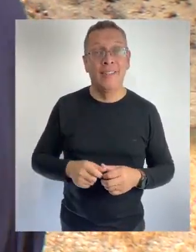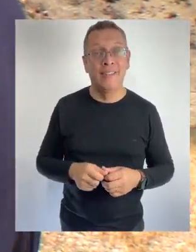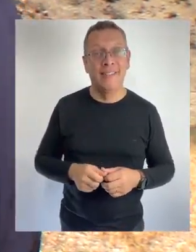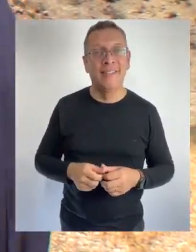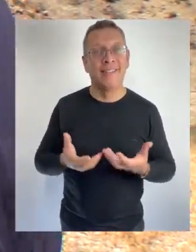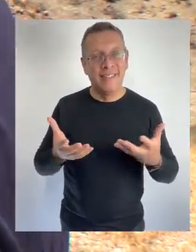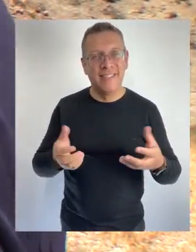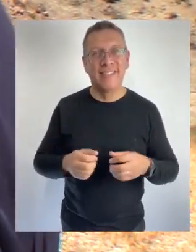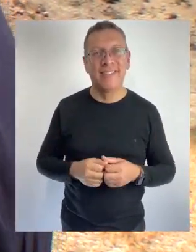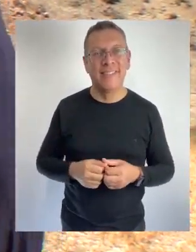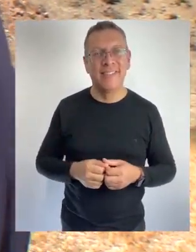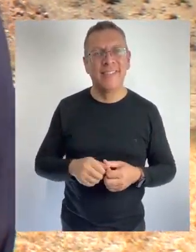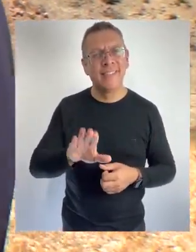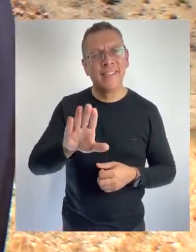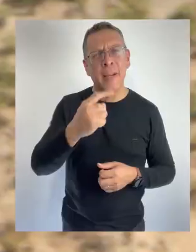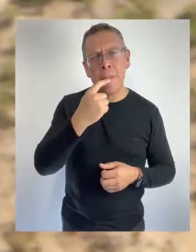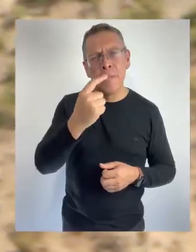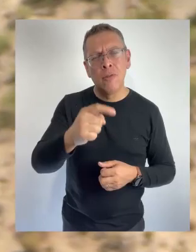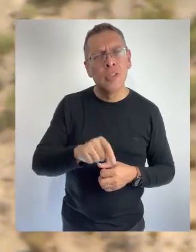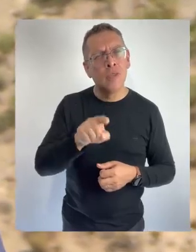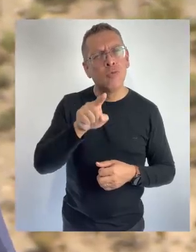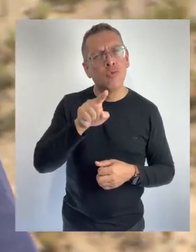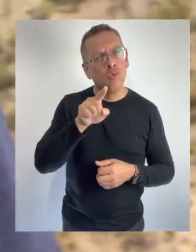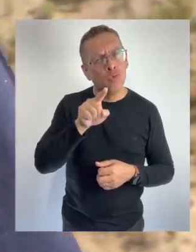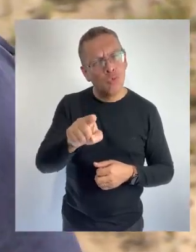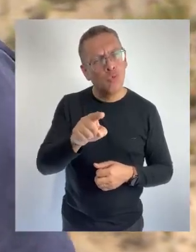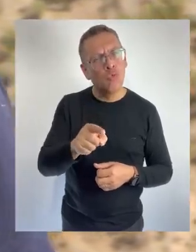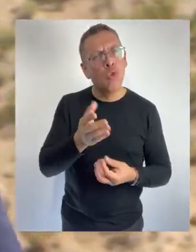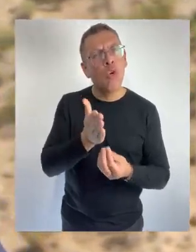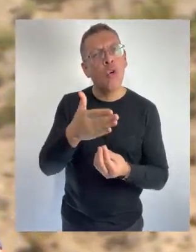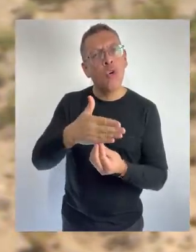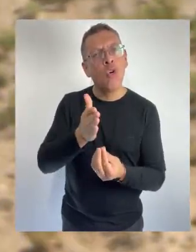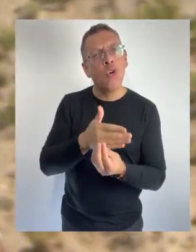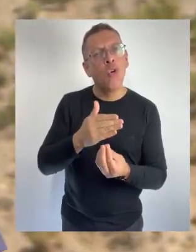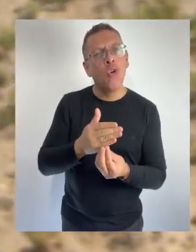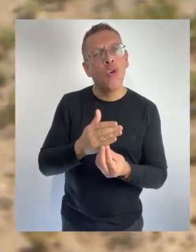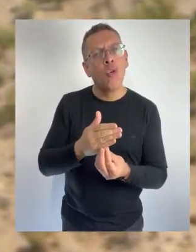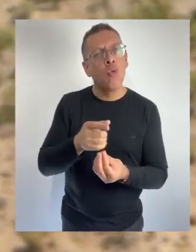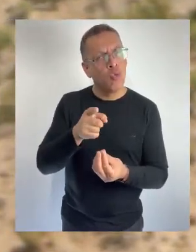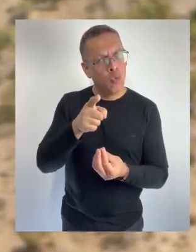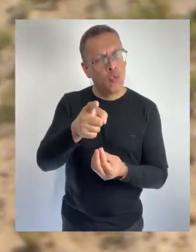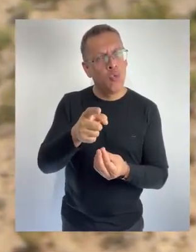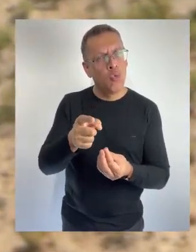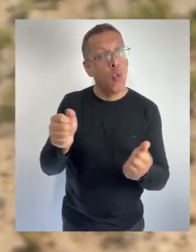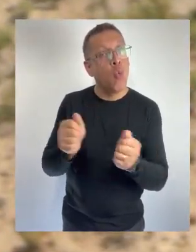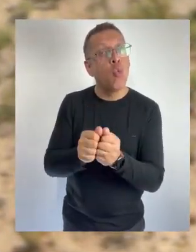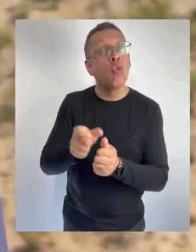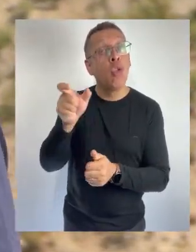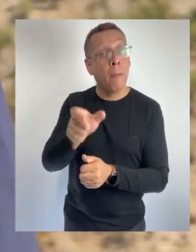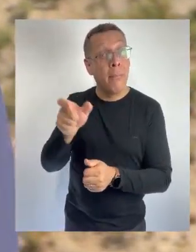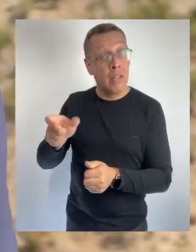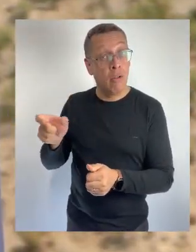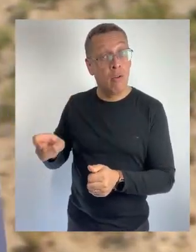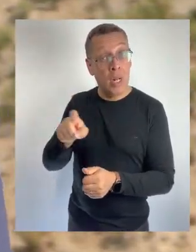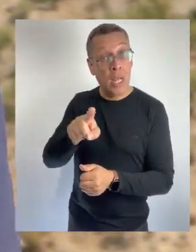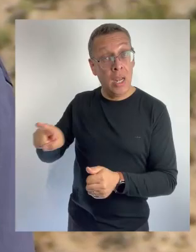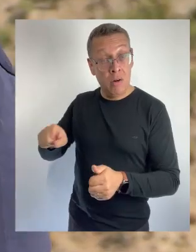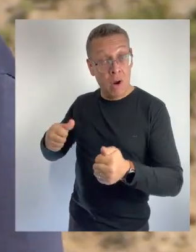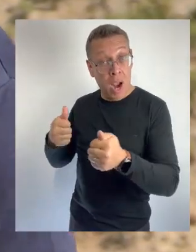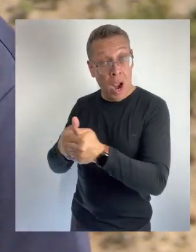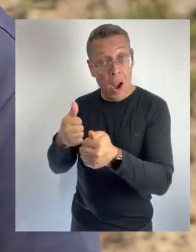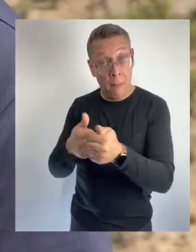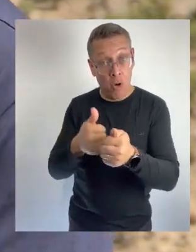tú cocinas, tú tienes tu equipo de trabajo, tienes...